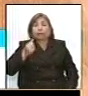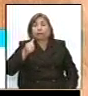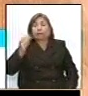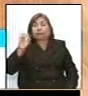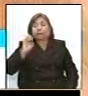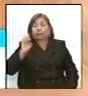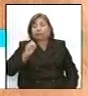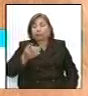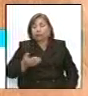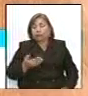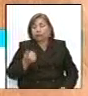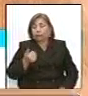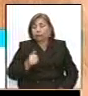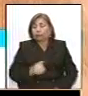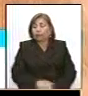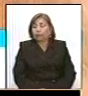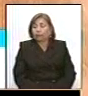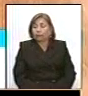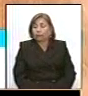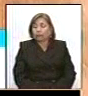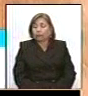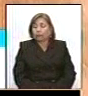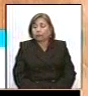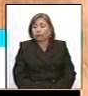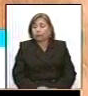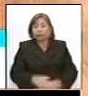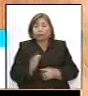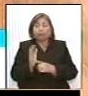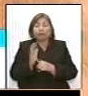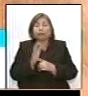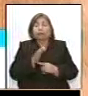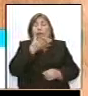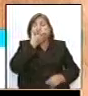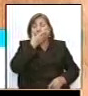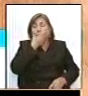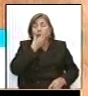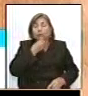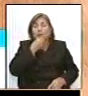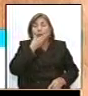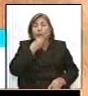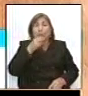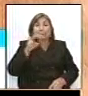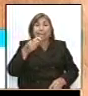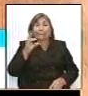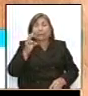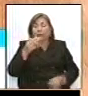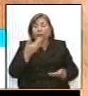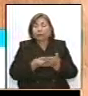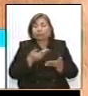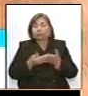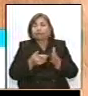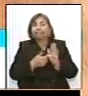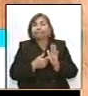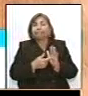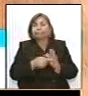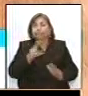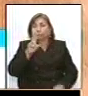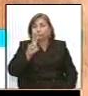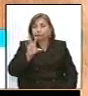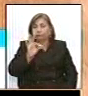del 2013. El informe de representación de diciembre del año 2017 es cuestionado en la fecha